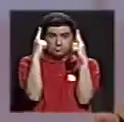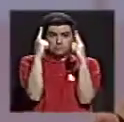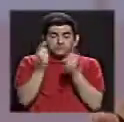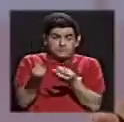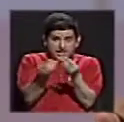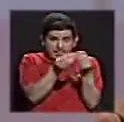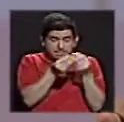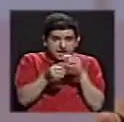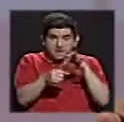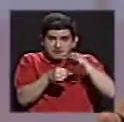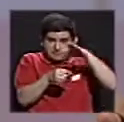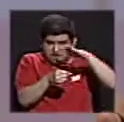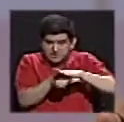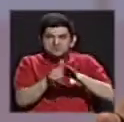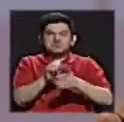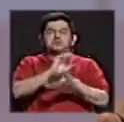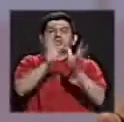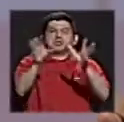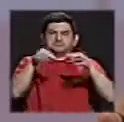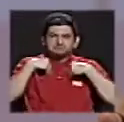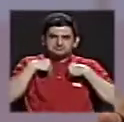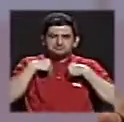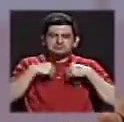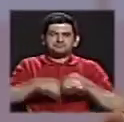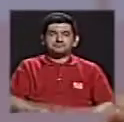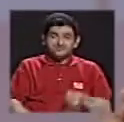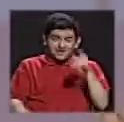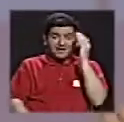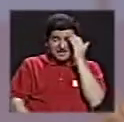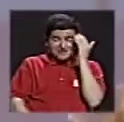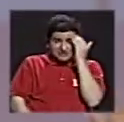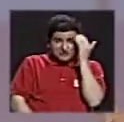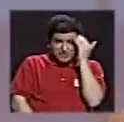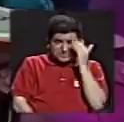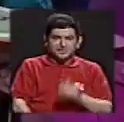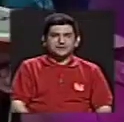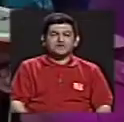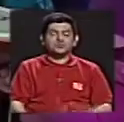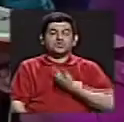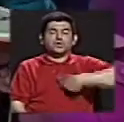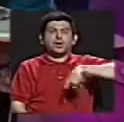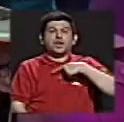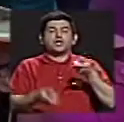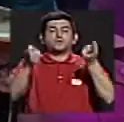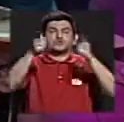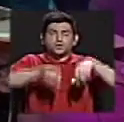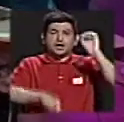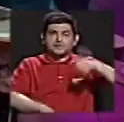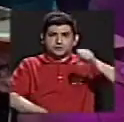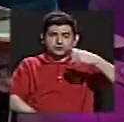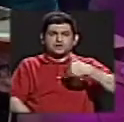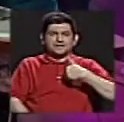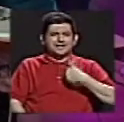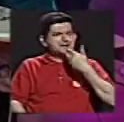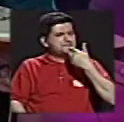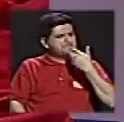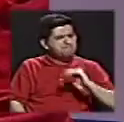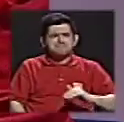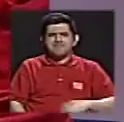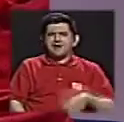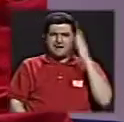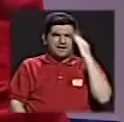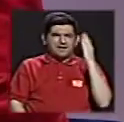y las semillas se adaptan. Ese es el conocimiento, ¿verdad? En el caso de nosotros, sí, a nosotros sí tuvimos una muy mala experiencia